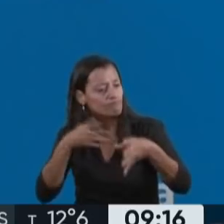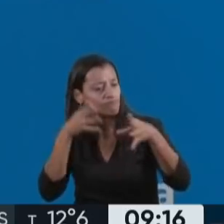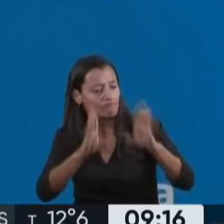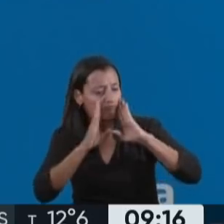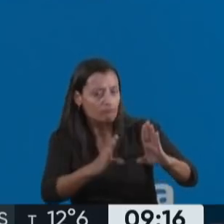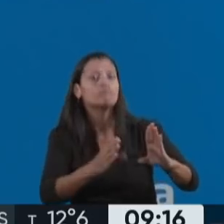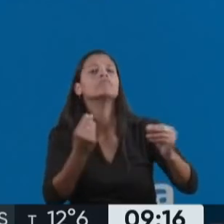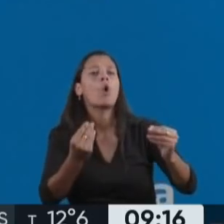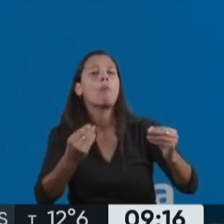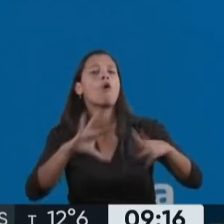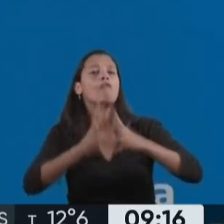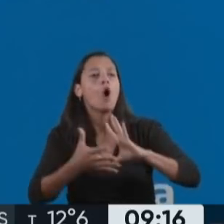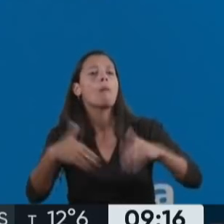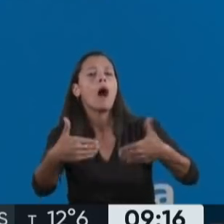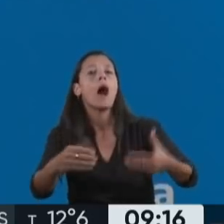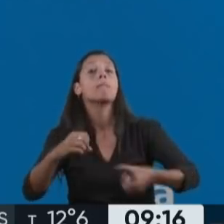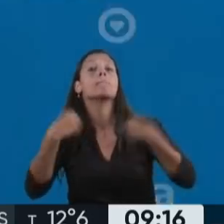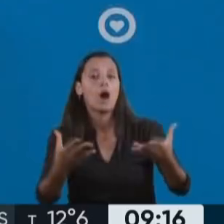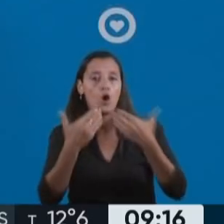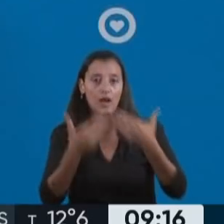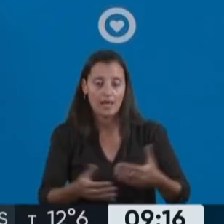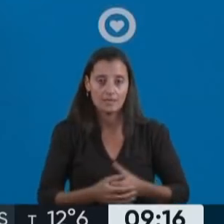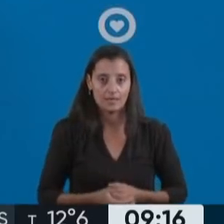cómo se puede mejorar esa situación. Gracias.